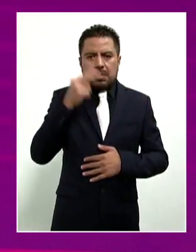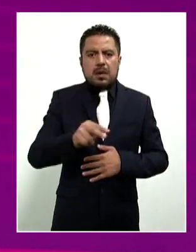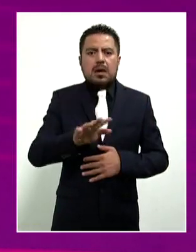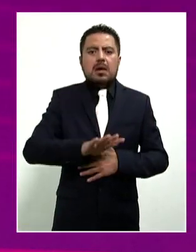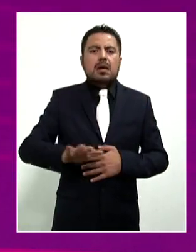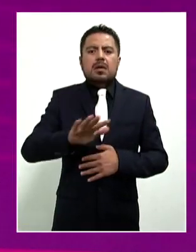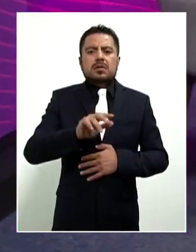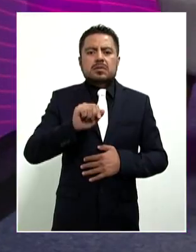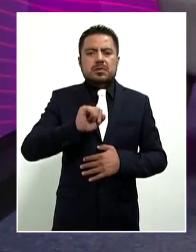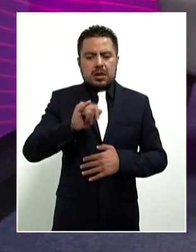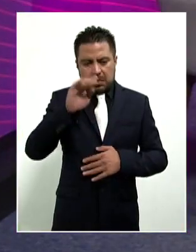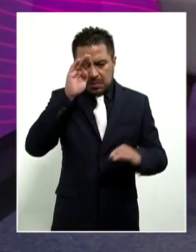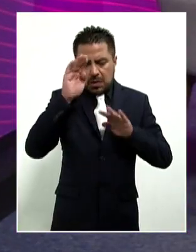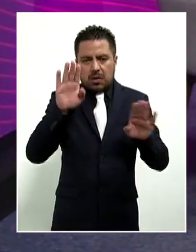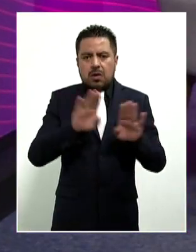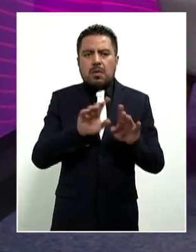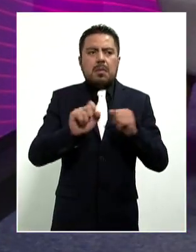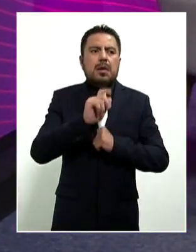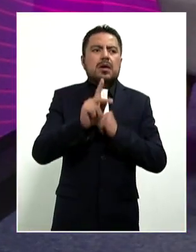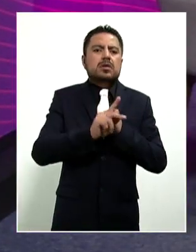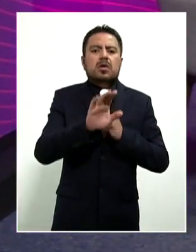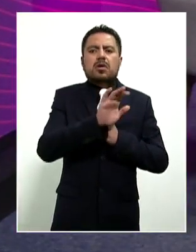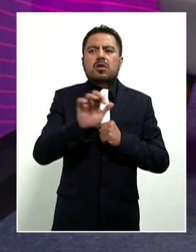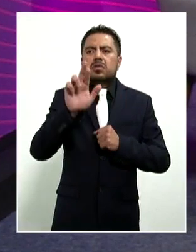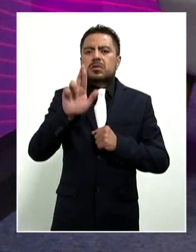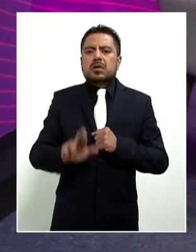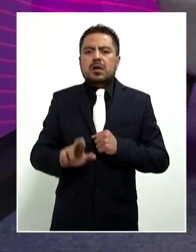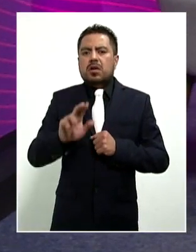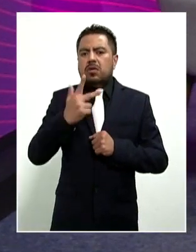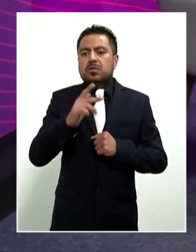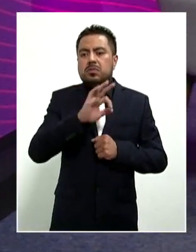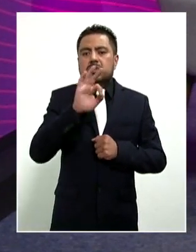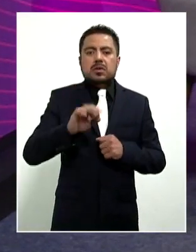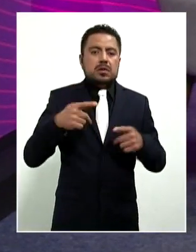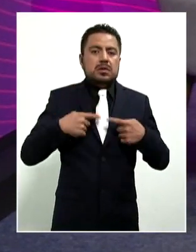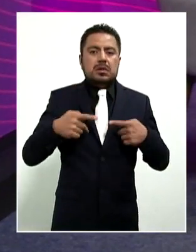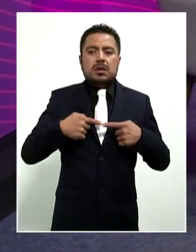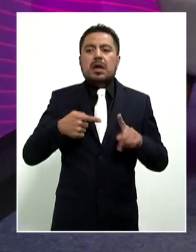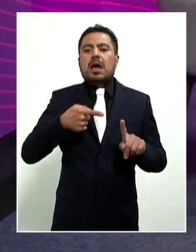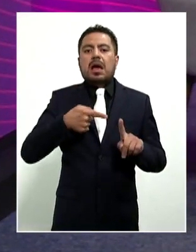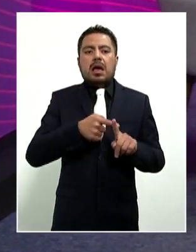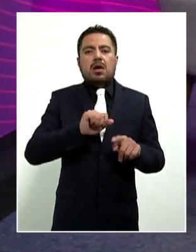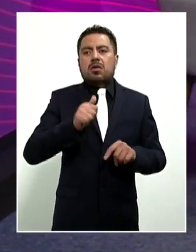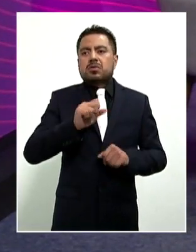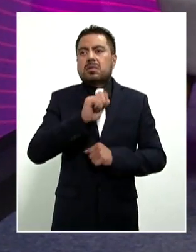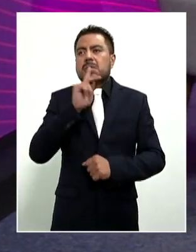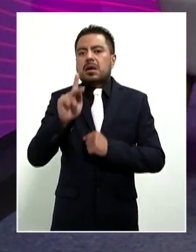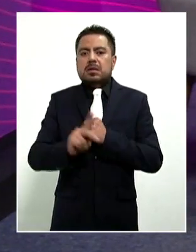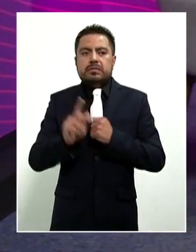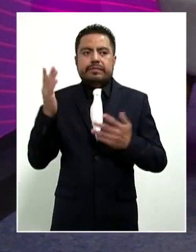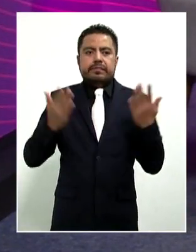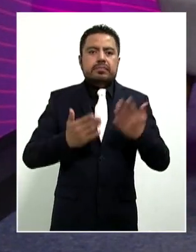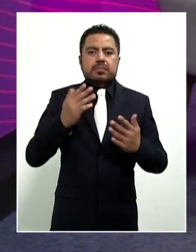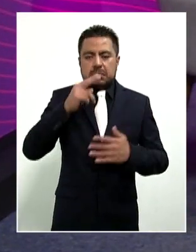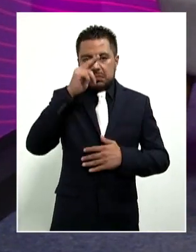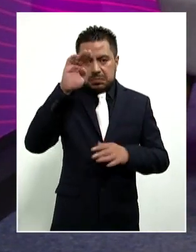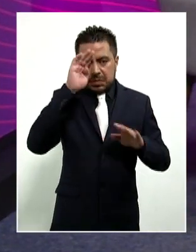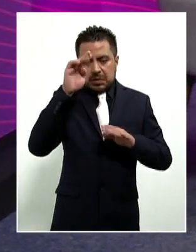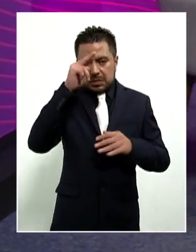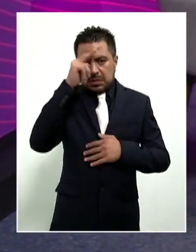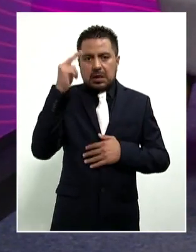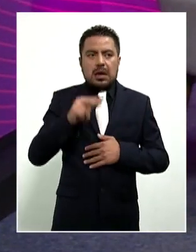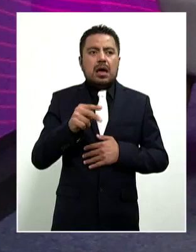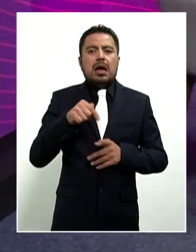México, si pensamos en países como Costa Rica, alrededor del 8% de la población es población extranjera. Si pensamos en México, no